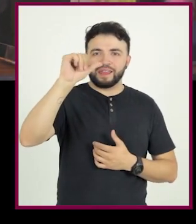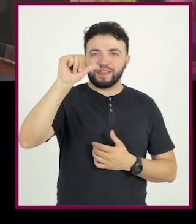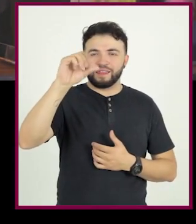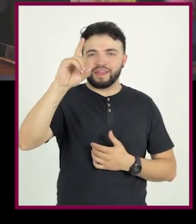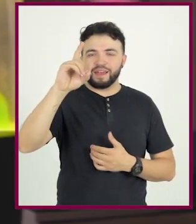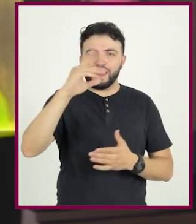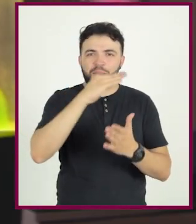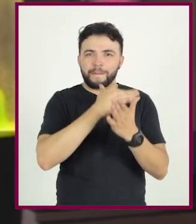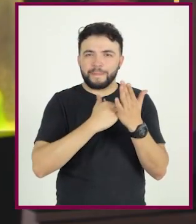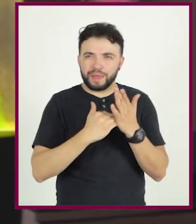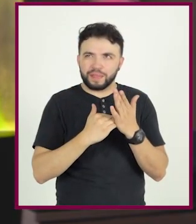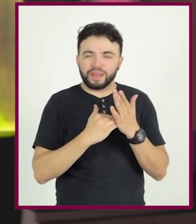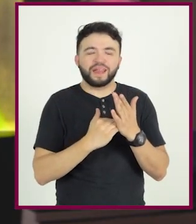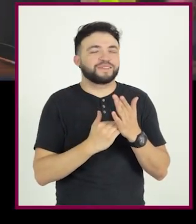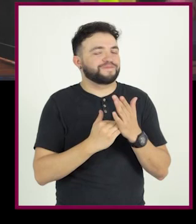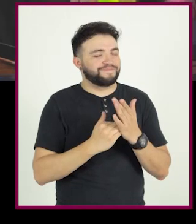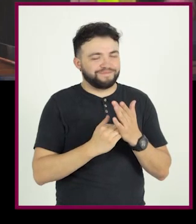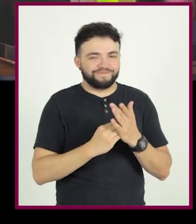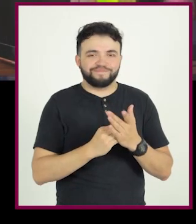para ti, Citla.